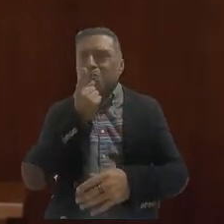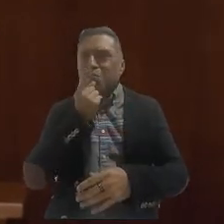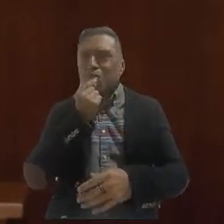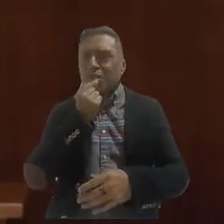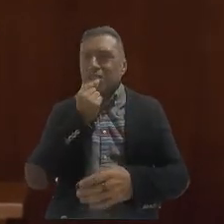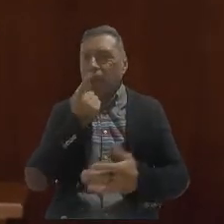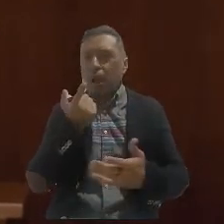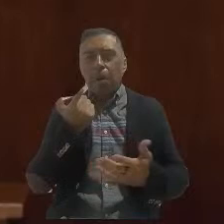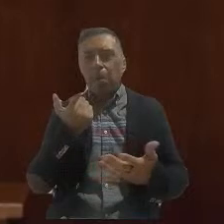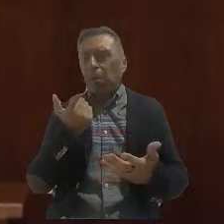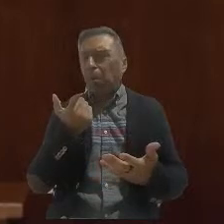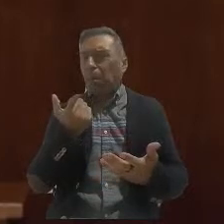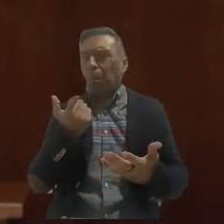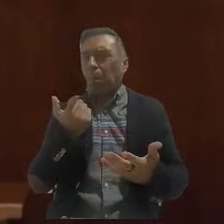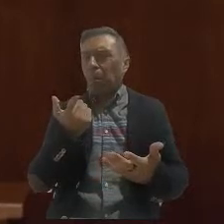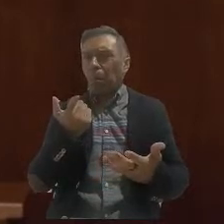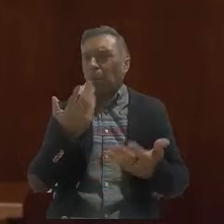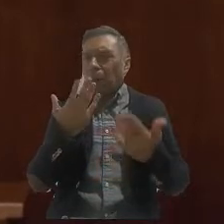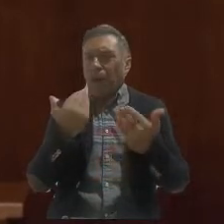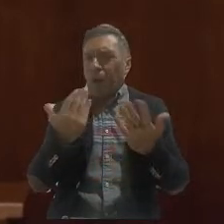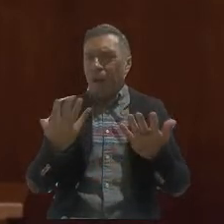si estas personas realmente son